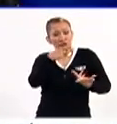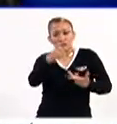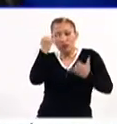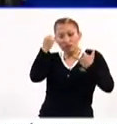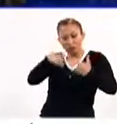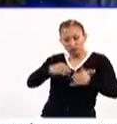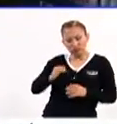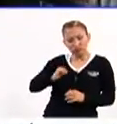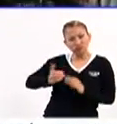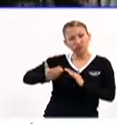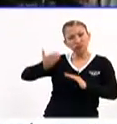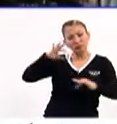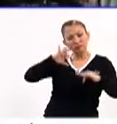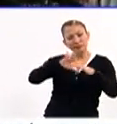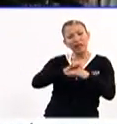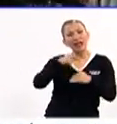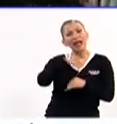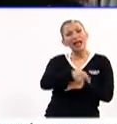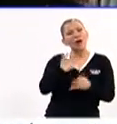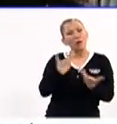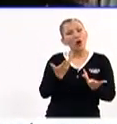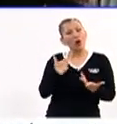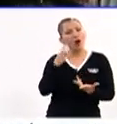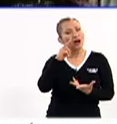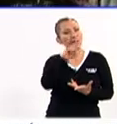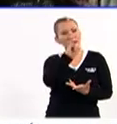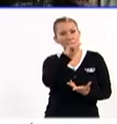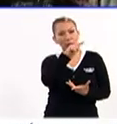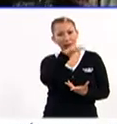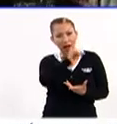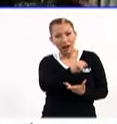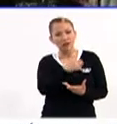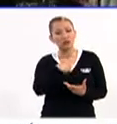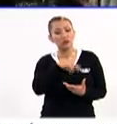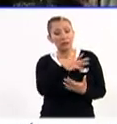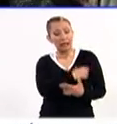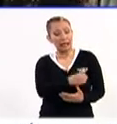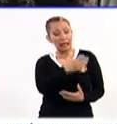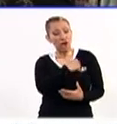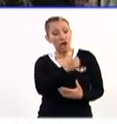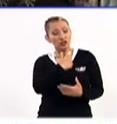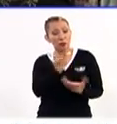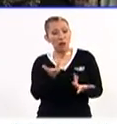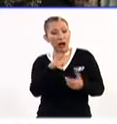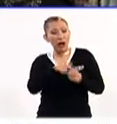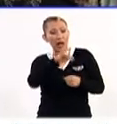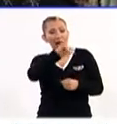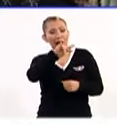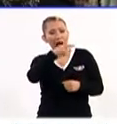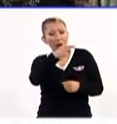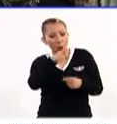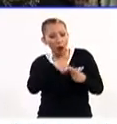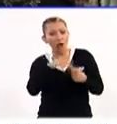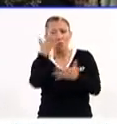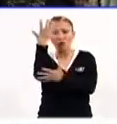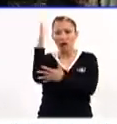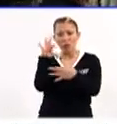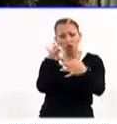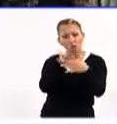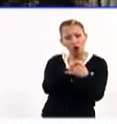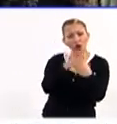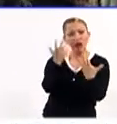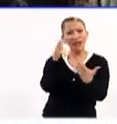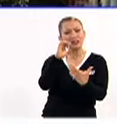mito de origen, ¿no? Que es el que los Vinizá, los zapotecas, somos hijos de fieras como el jaguar, de